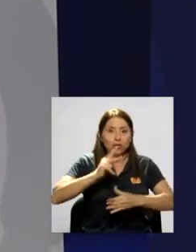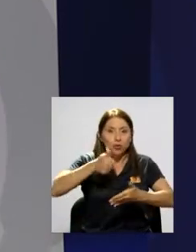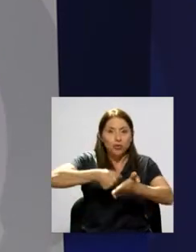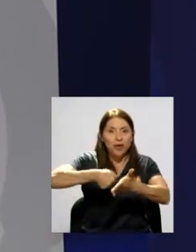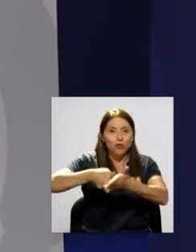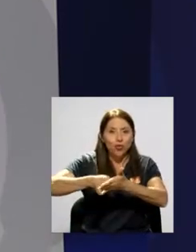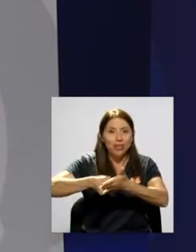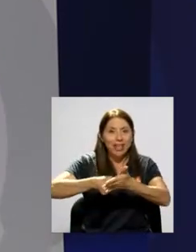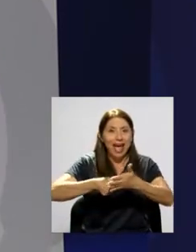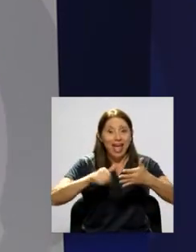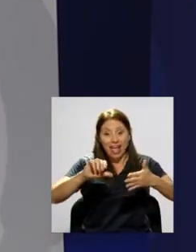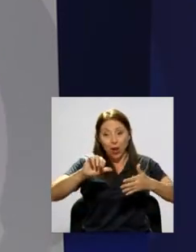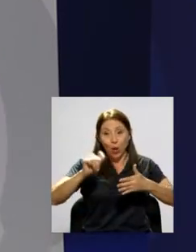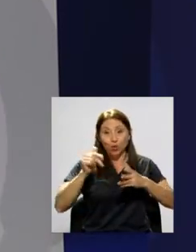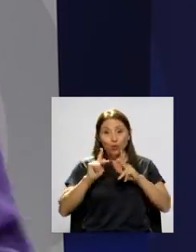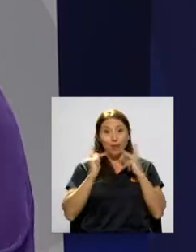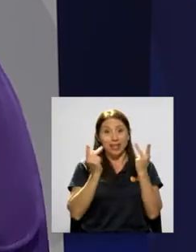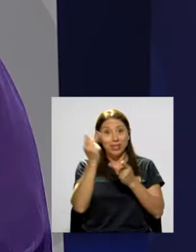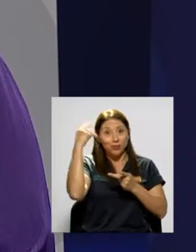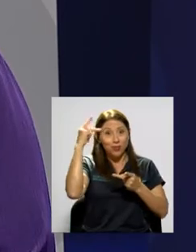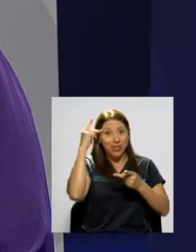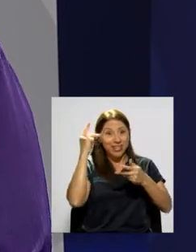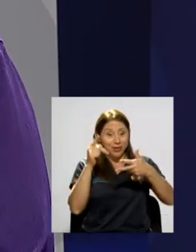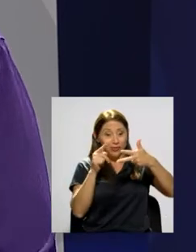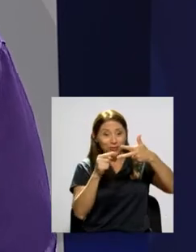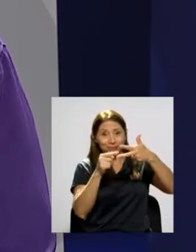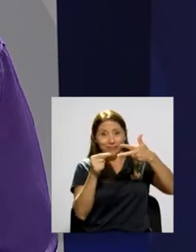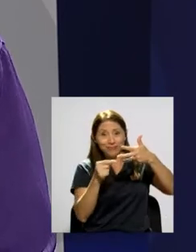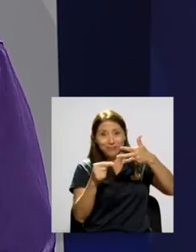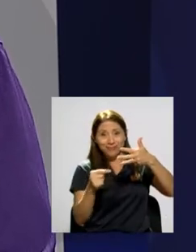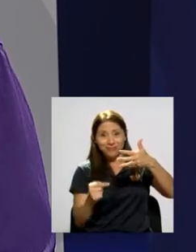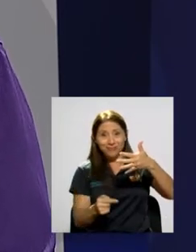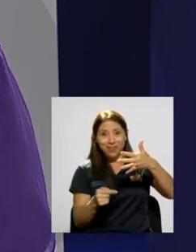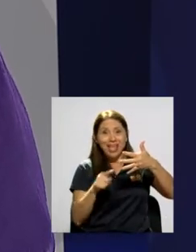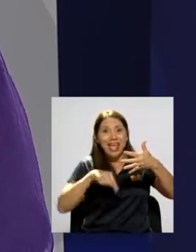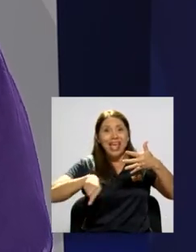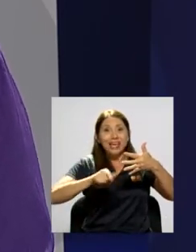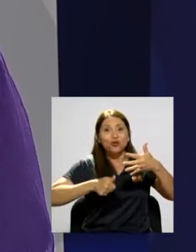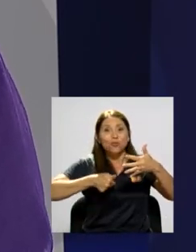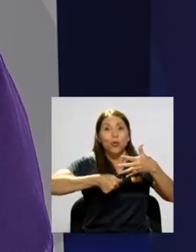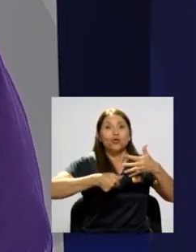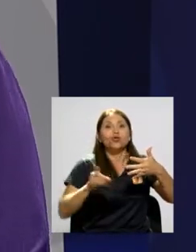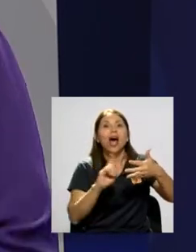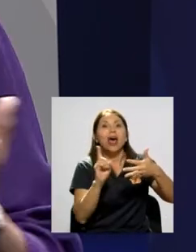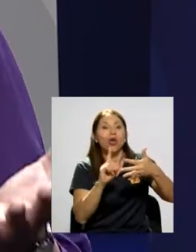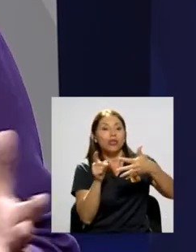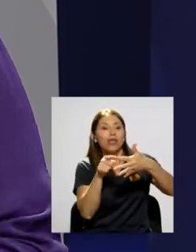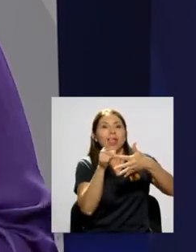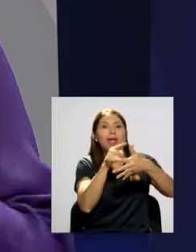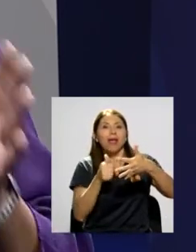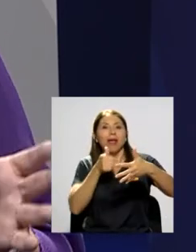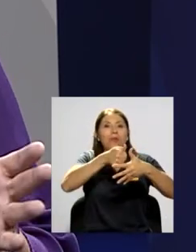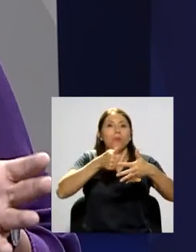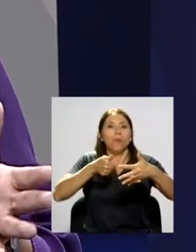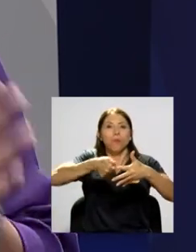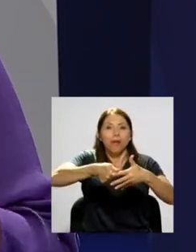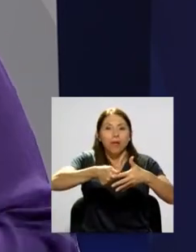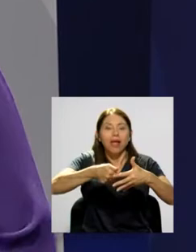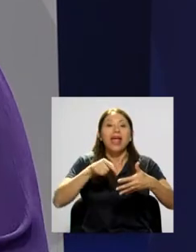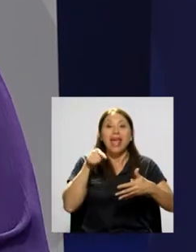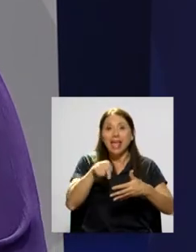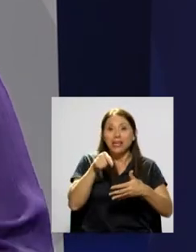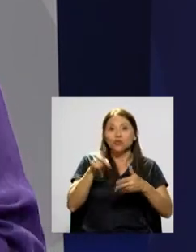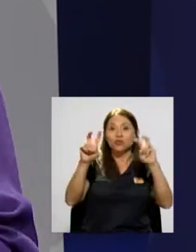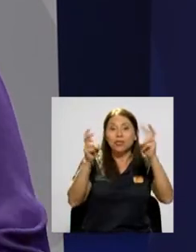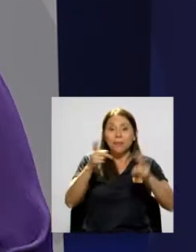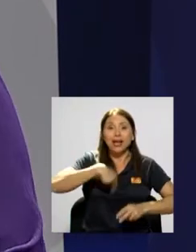de esos terceros y cuartos lugares que obtuvieron una cantidad importante de preferencia de la población? Yo pienso que esto es un argumento más por el cual deberíamos